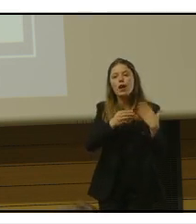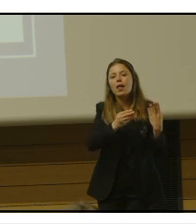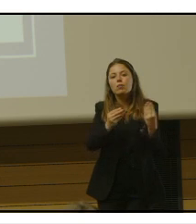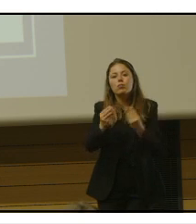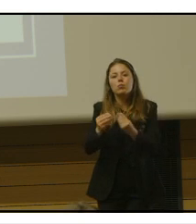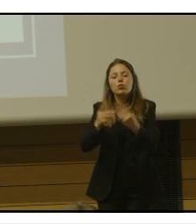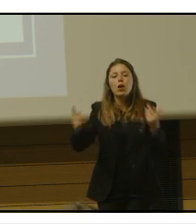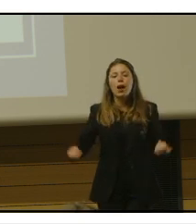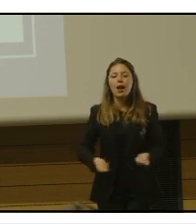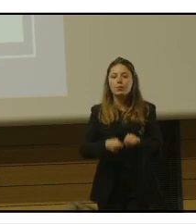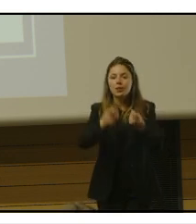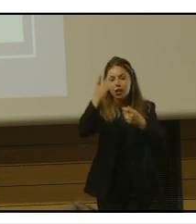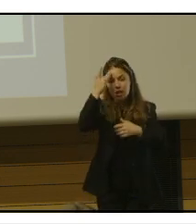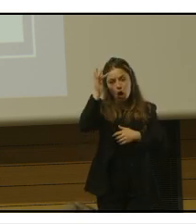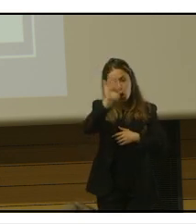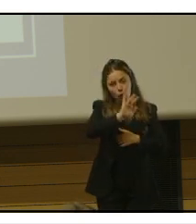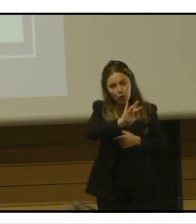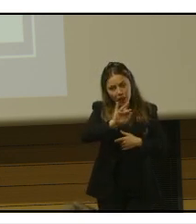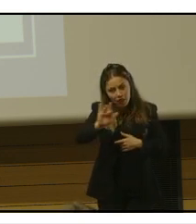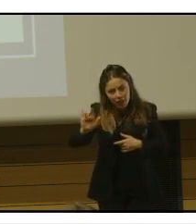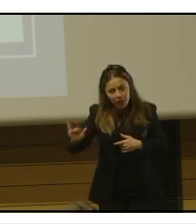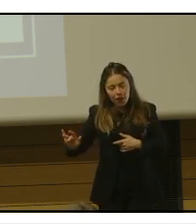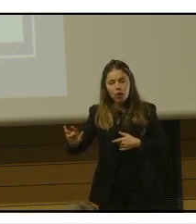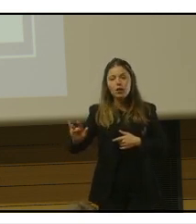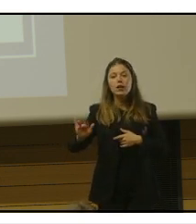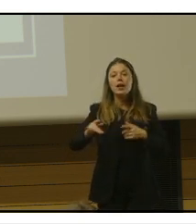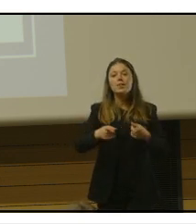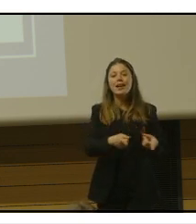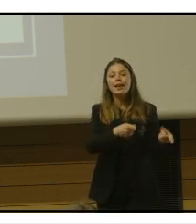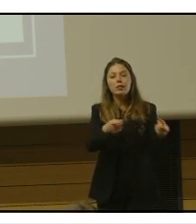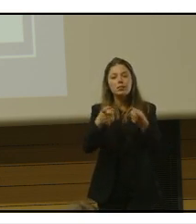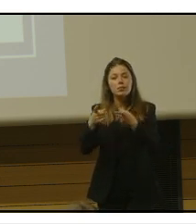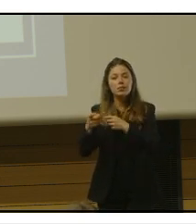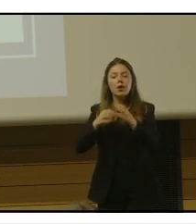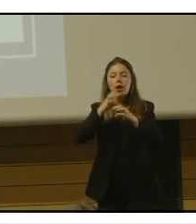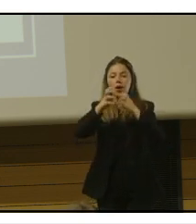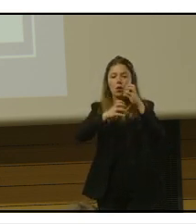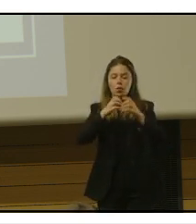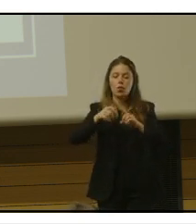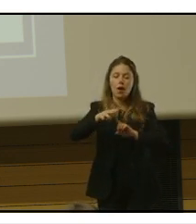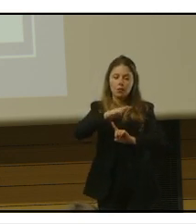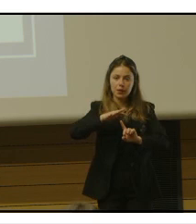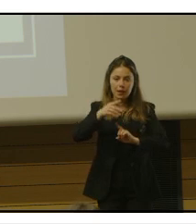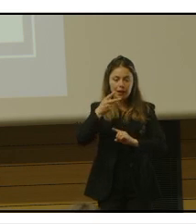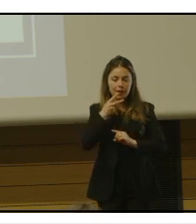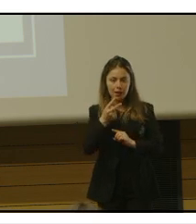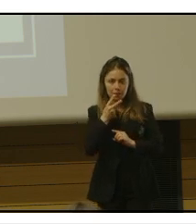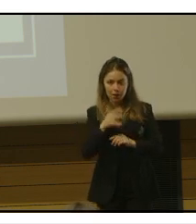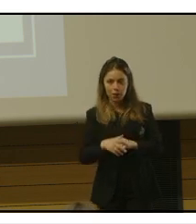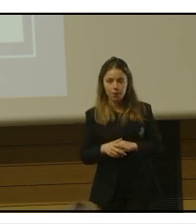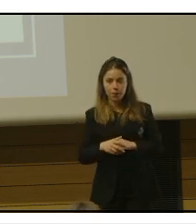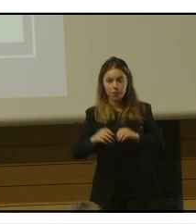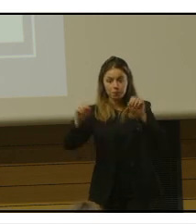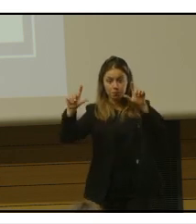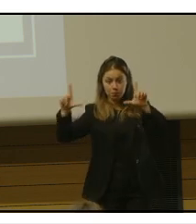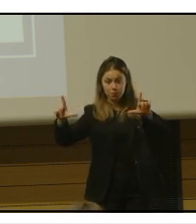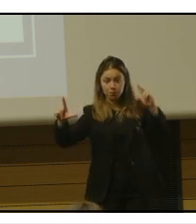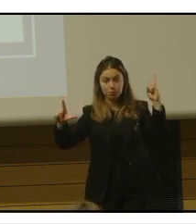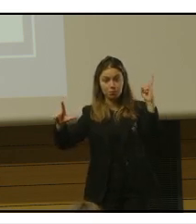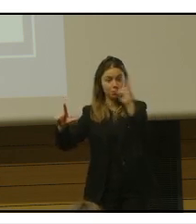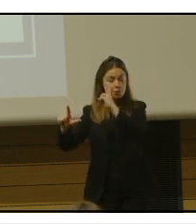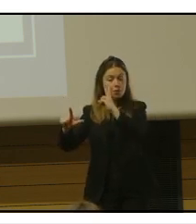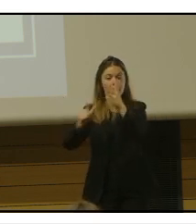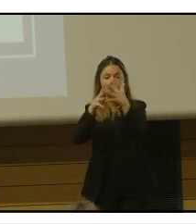en las campañas de concienciación en la disminución de la exposición a humo ambiental de tabaco. Esta es la imagen que se utilizó en Estados